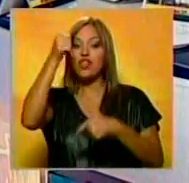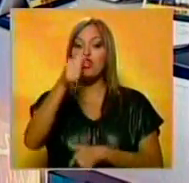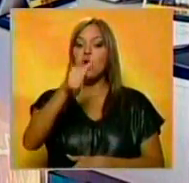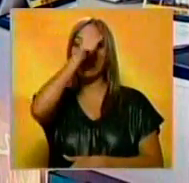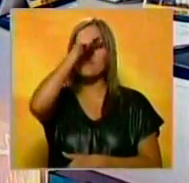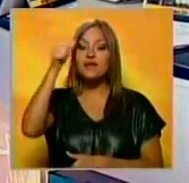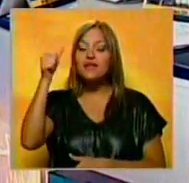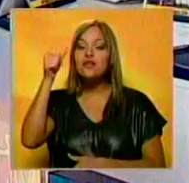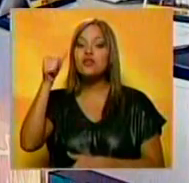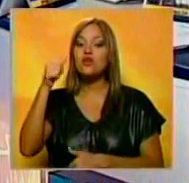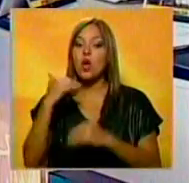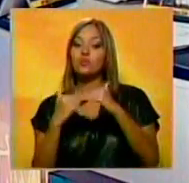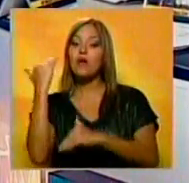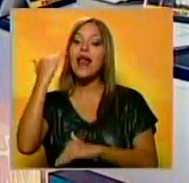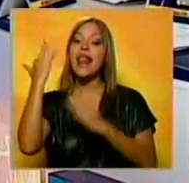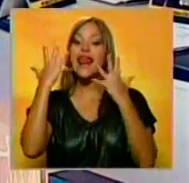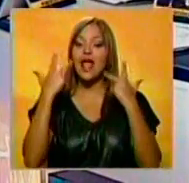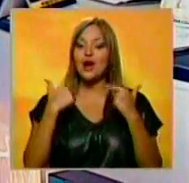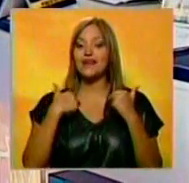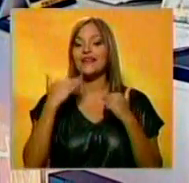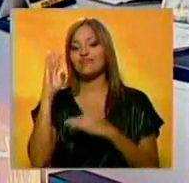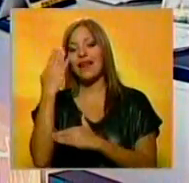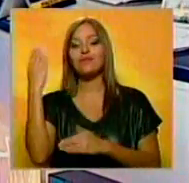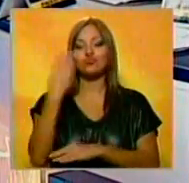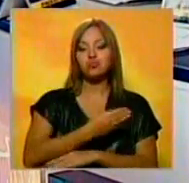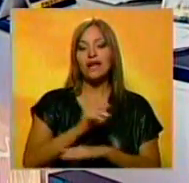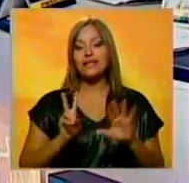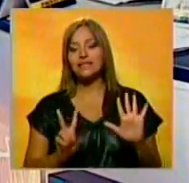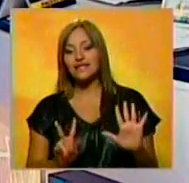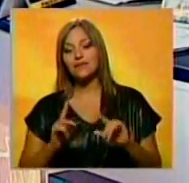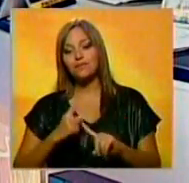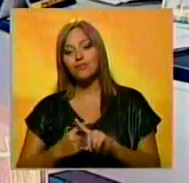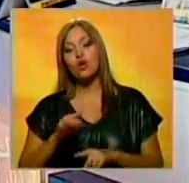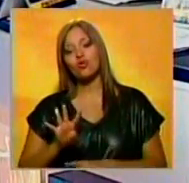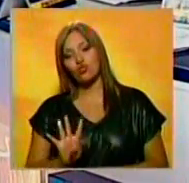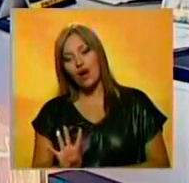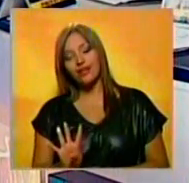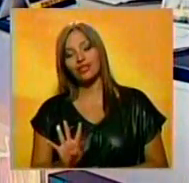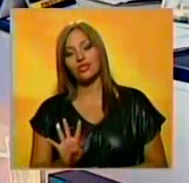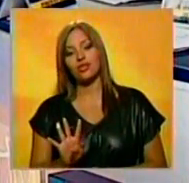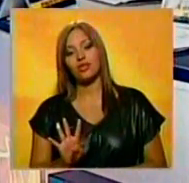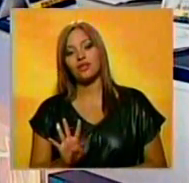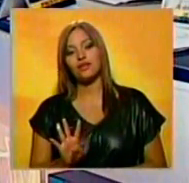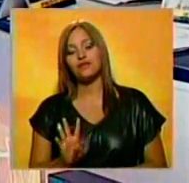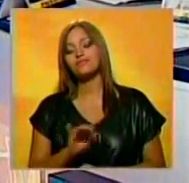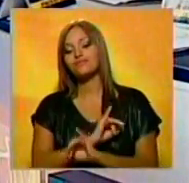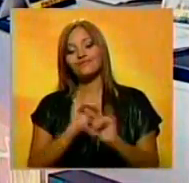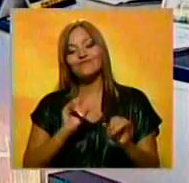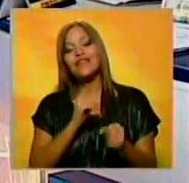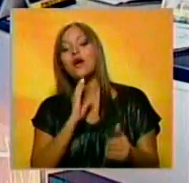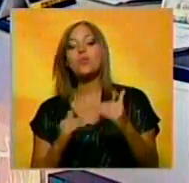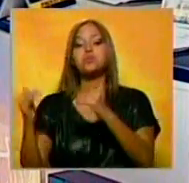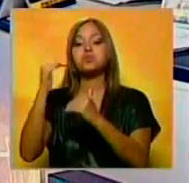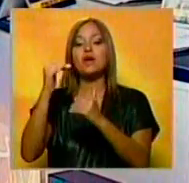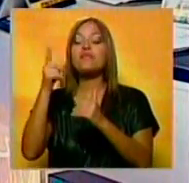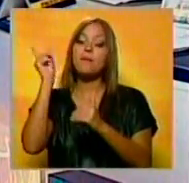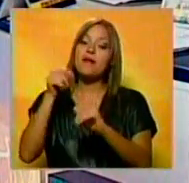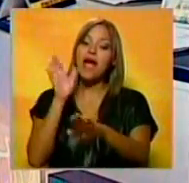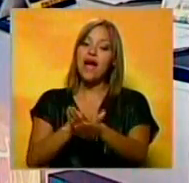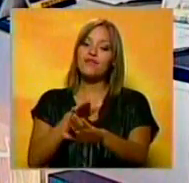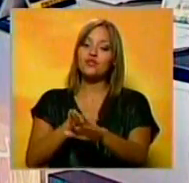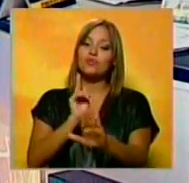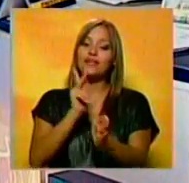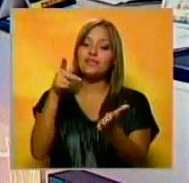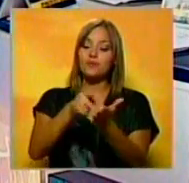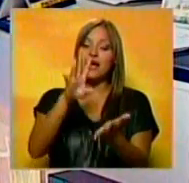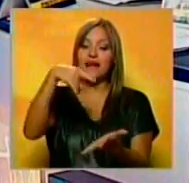de los crepusculares sobre los Leones del Caracas, 7-4, les dio el pase y también aseguró la presencia del